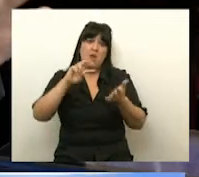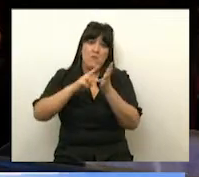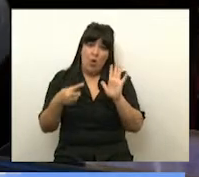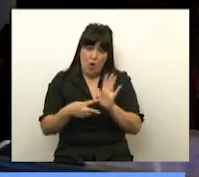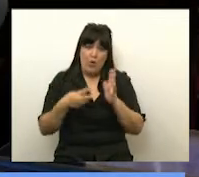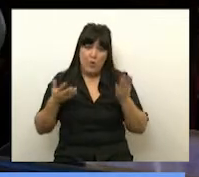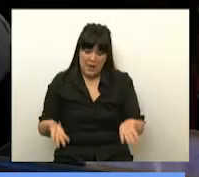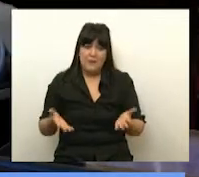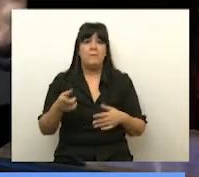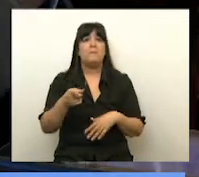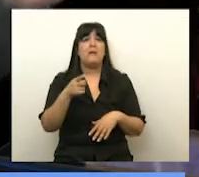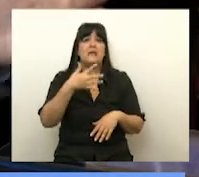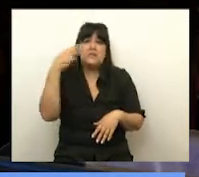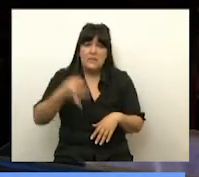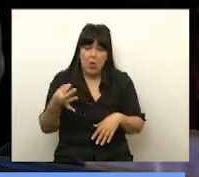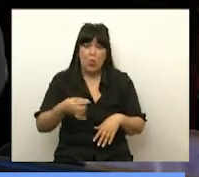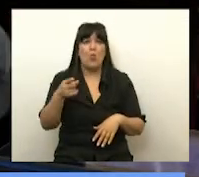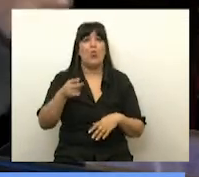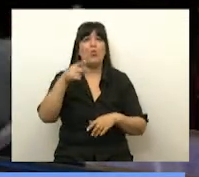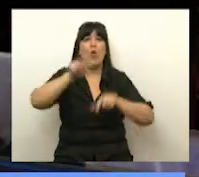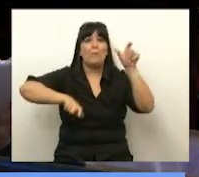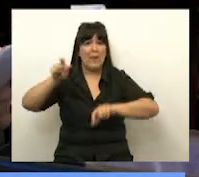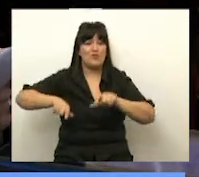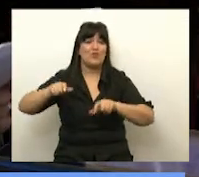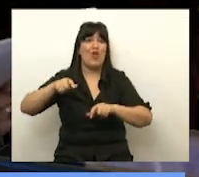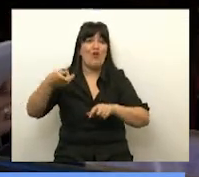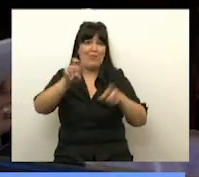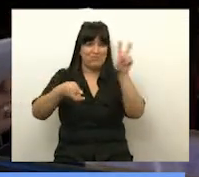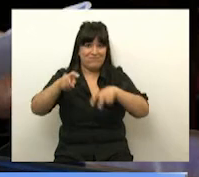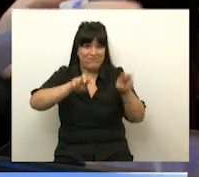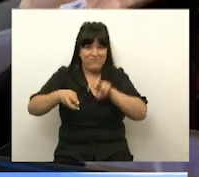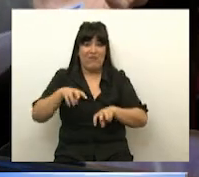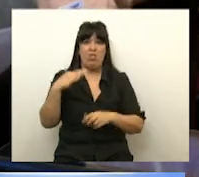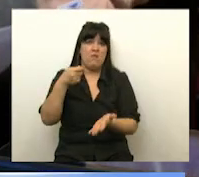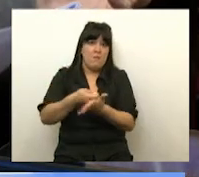hacer frente a esto, van a tener que pagar los usuarios 40 pesos cada boleto,